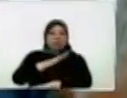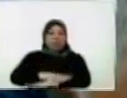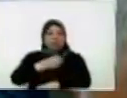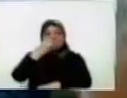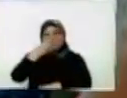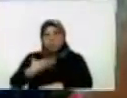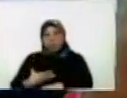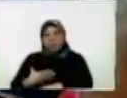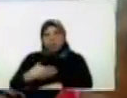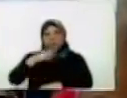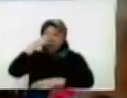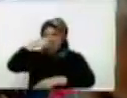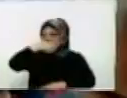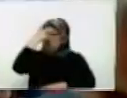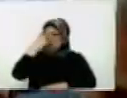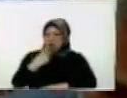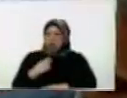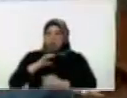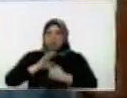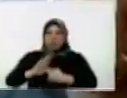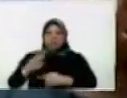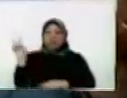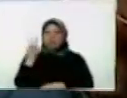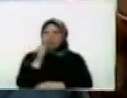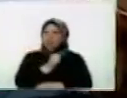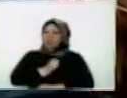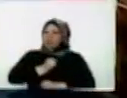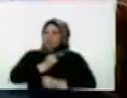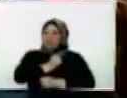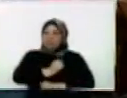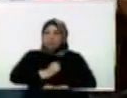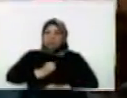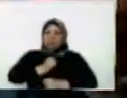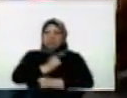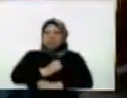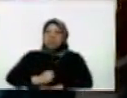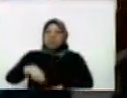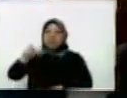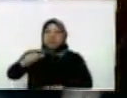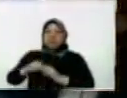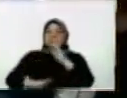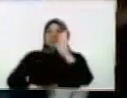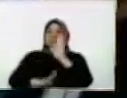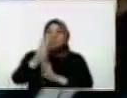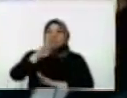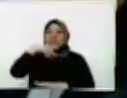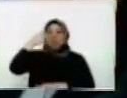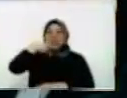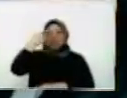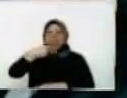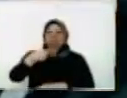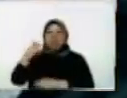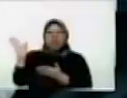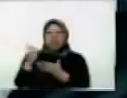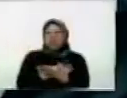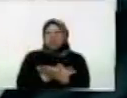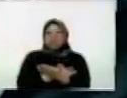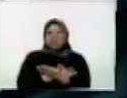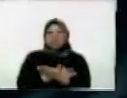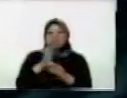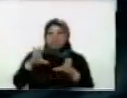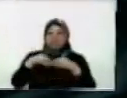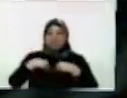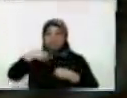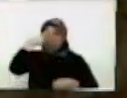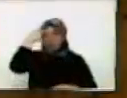de una actitud seria, de una actitud amorosa, de una actitud que supere la politiquería y que asuma con